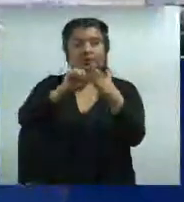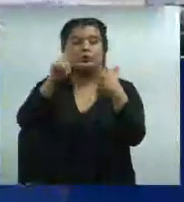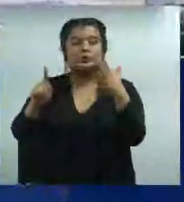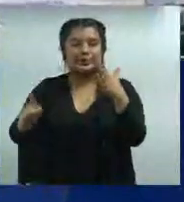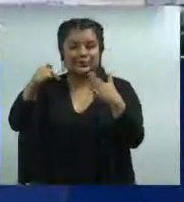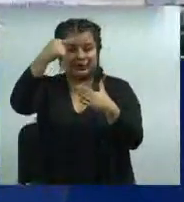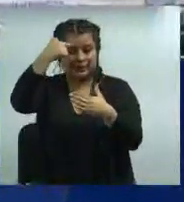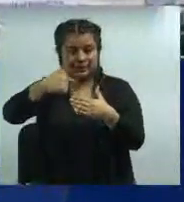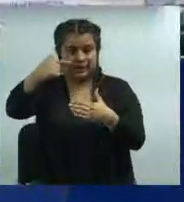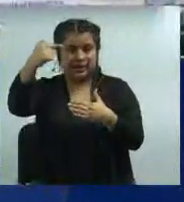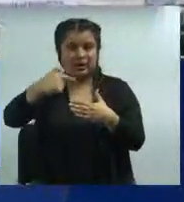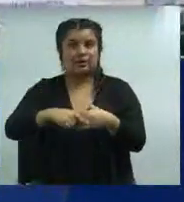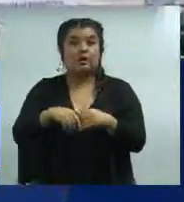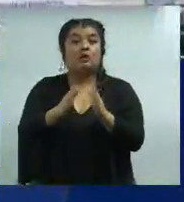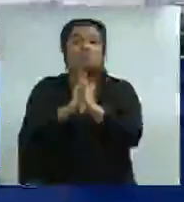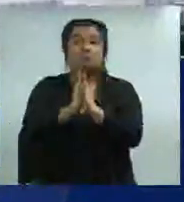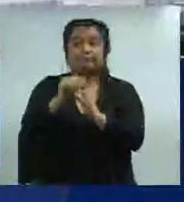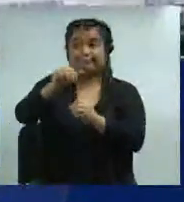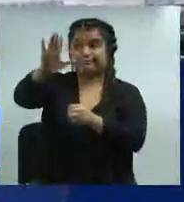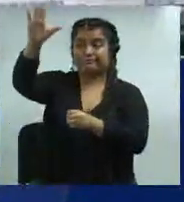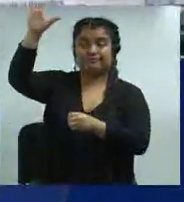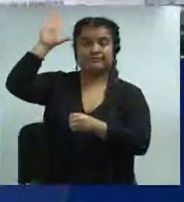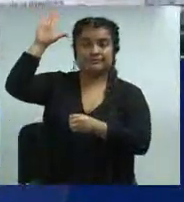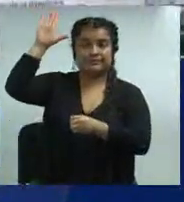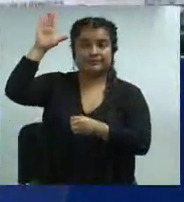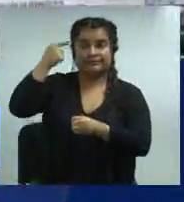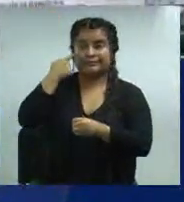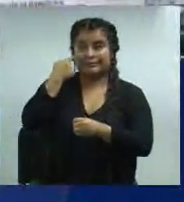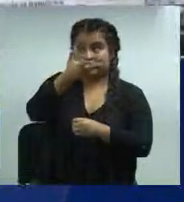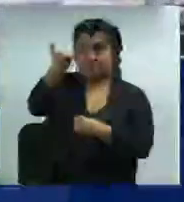día, expresarlo levantando su mano.